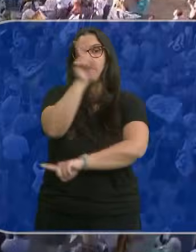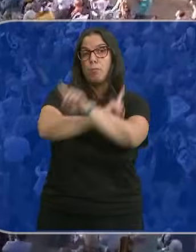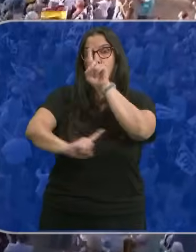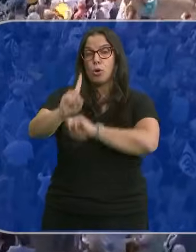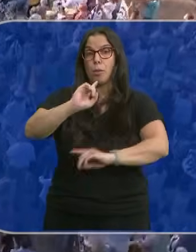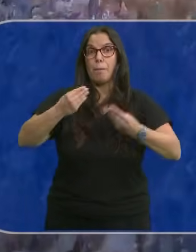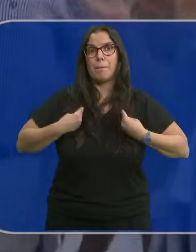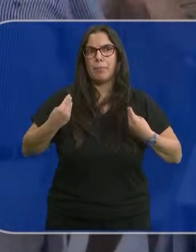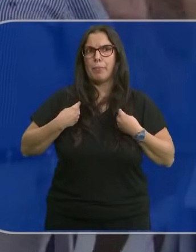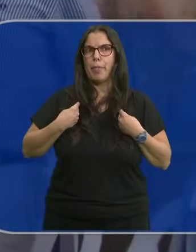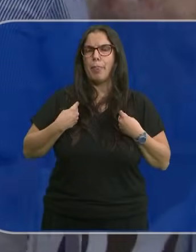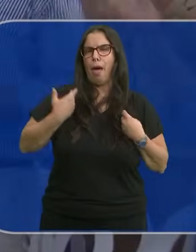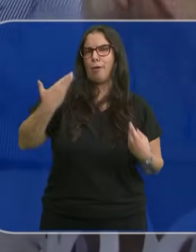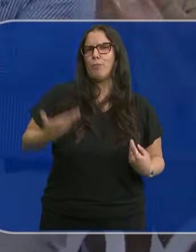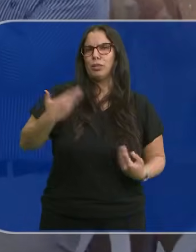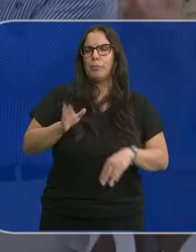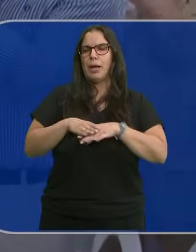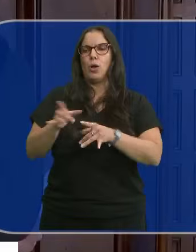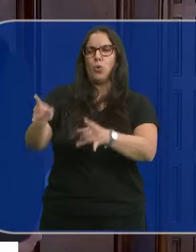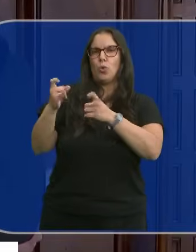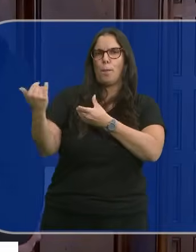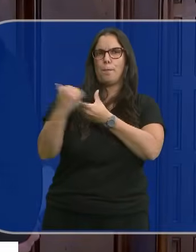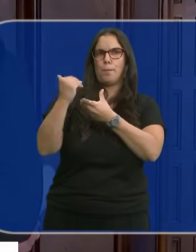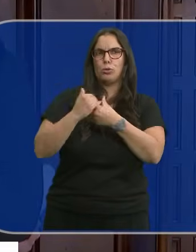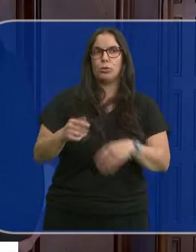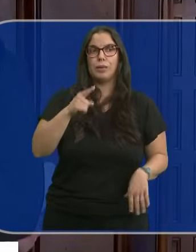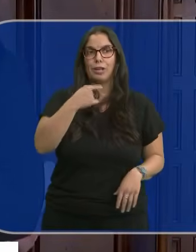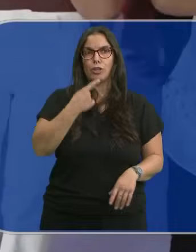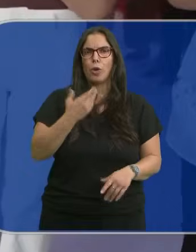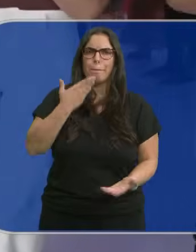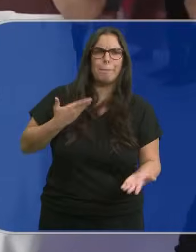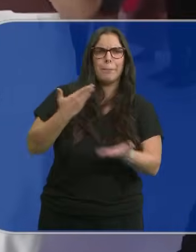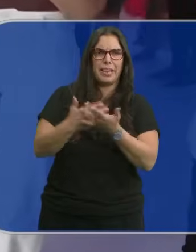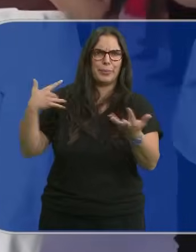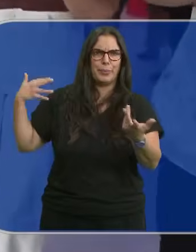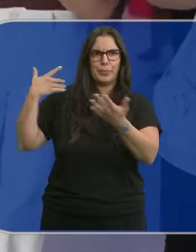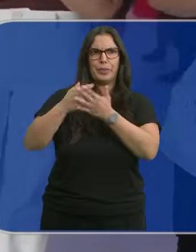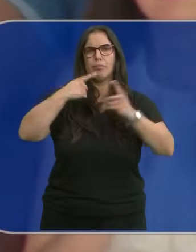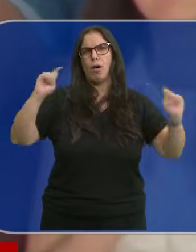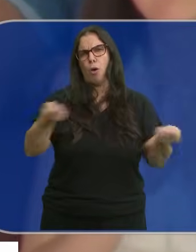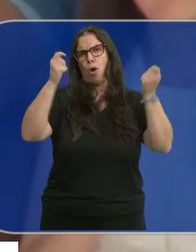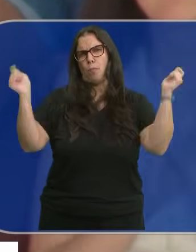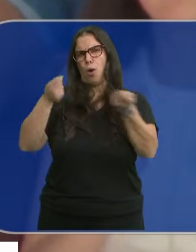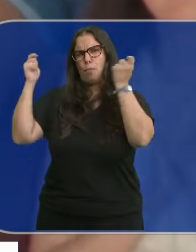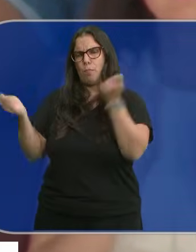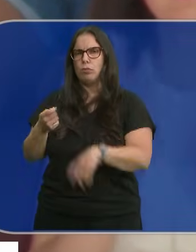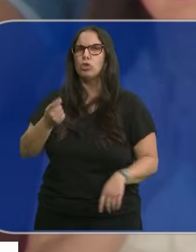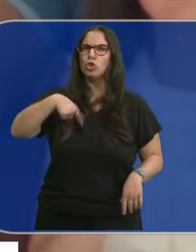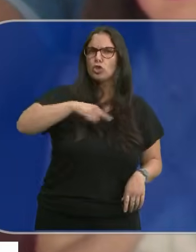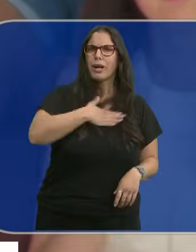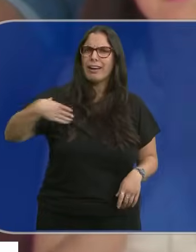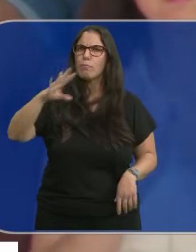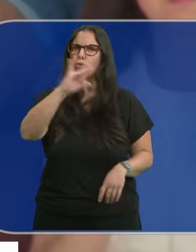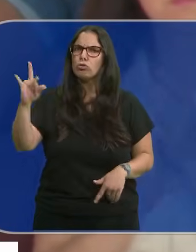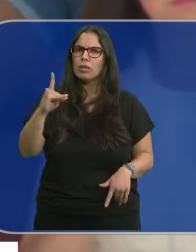de la vivienda todo un filón a la hora de conseguir más votos. Como digo, es una demanda histórica. Anuncios no faltan. Porque queremos, sí,